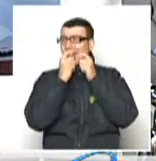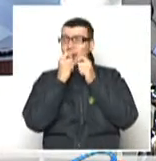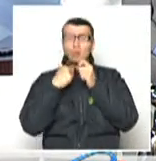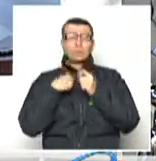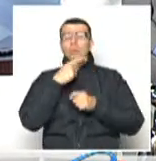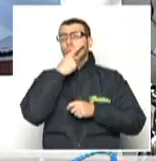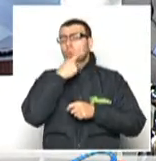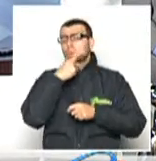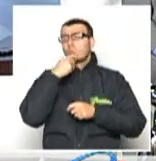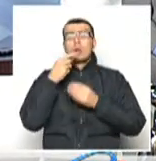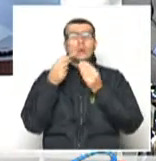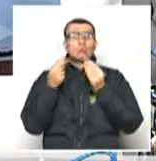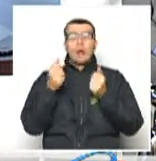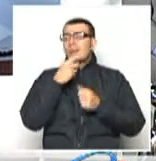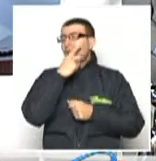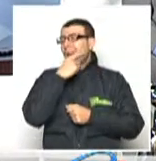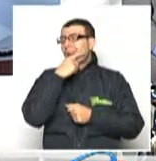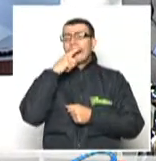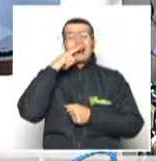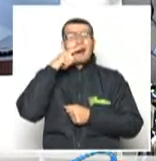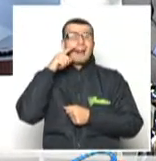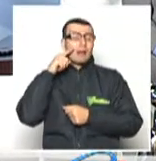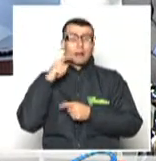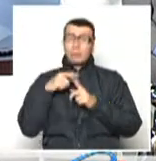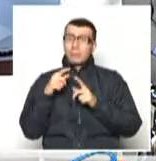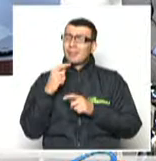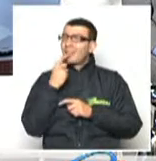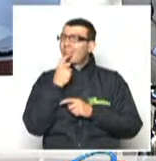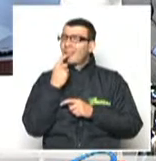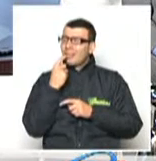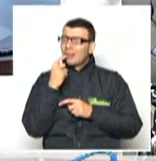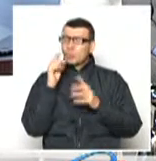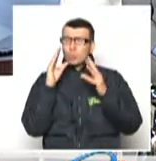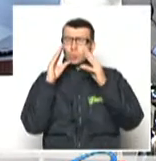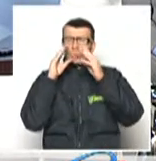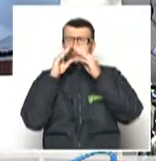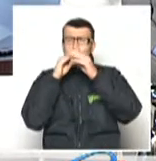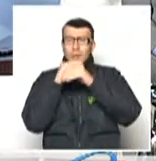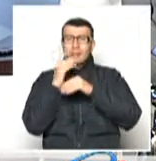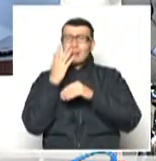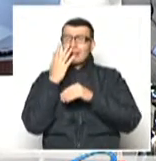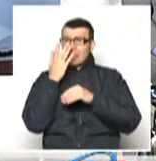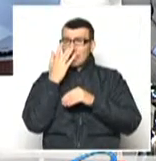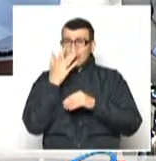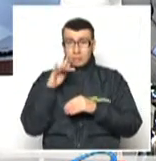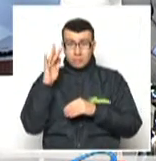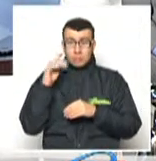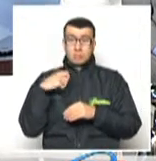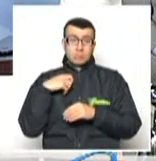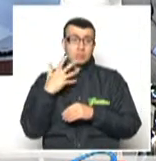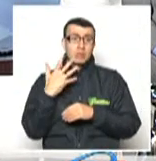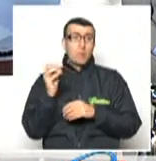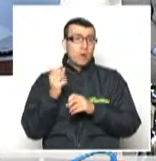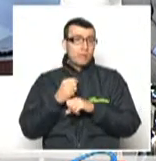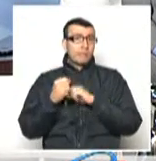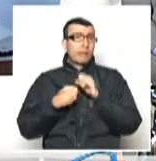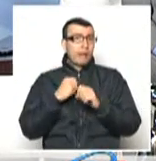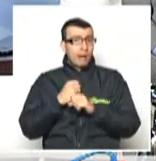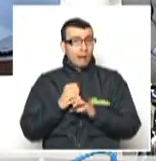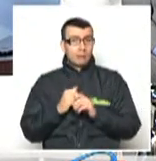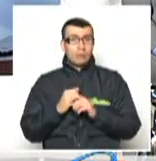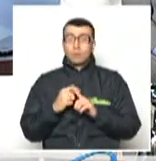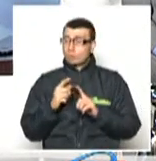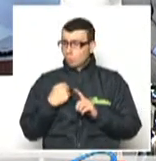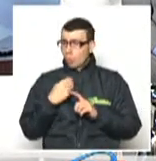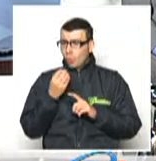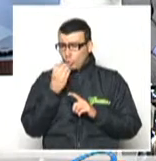suave y de todas maneras mis dientes son como oscuritos y ya uno ya también, pues ya tengo 50 años y yo me